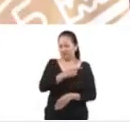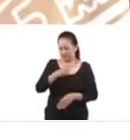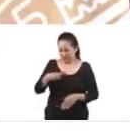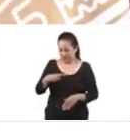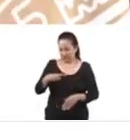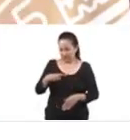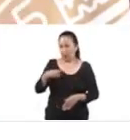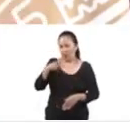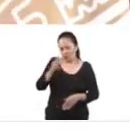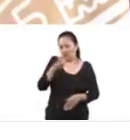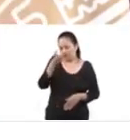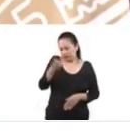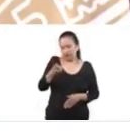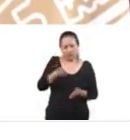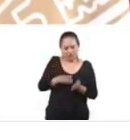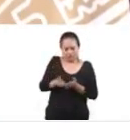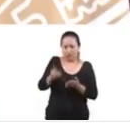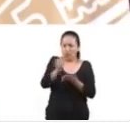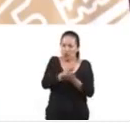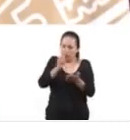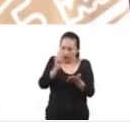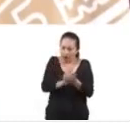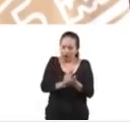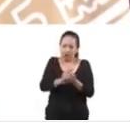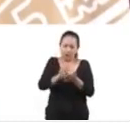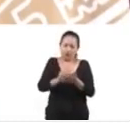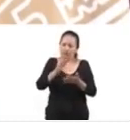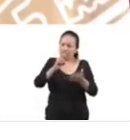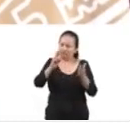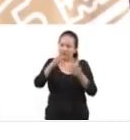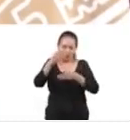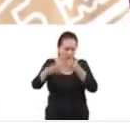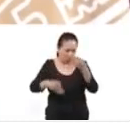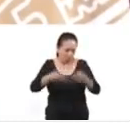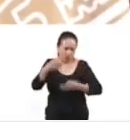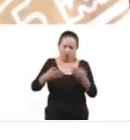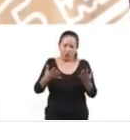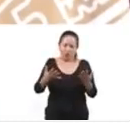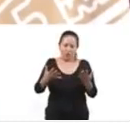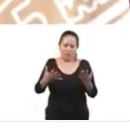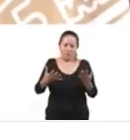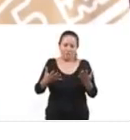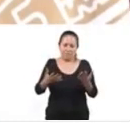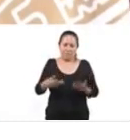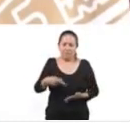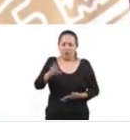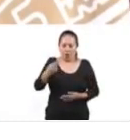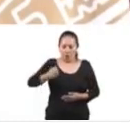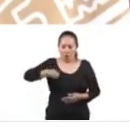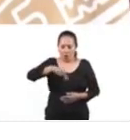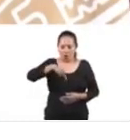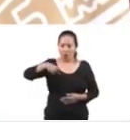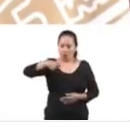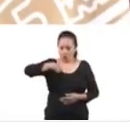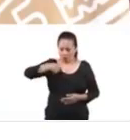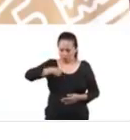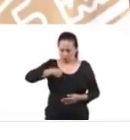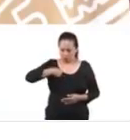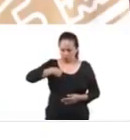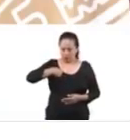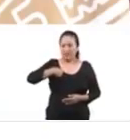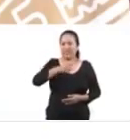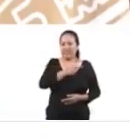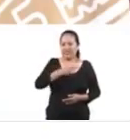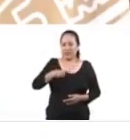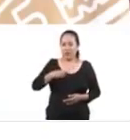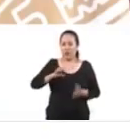es el Estado de Derecho y para eso son las leyes y para eso son los reglamentos y para eso son las normatividades. Pero nosotros como servidores públicos tenemos